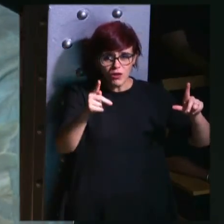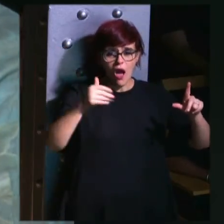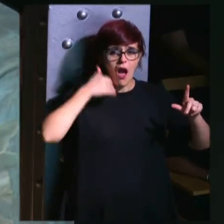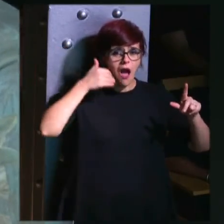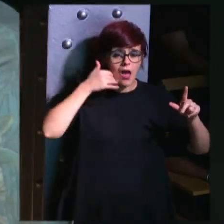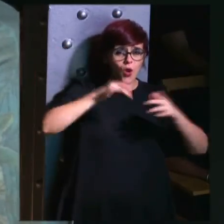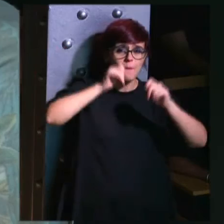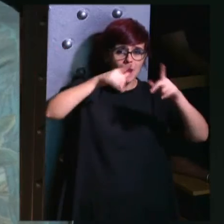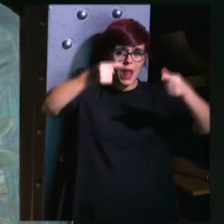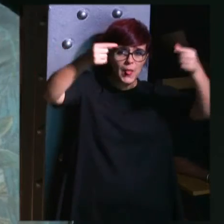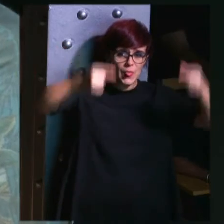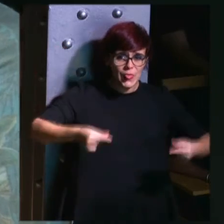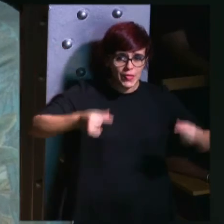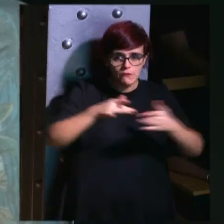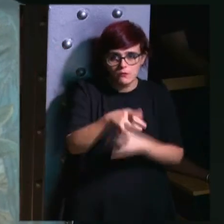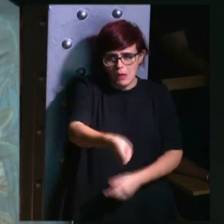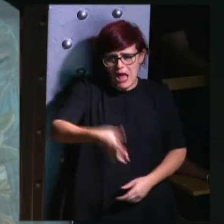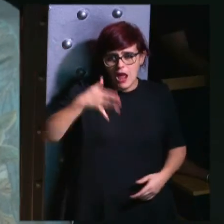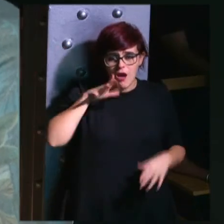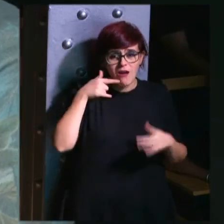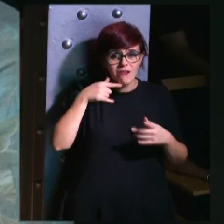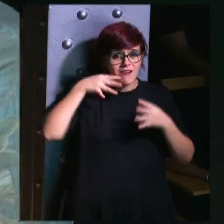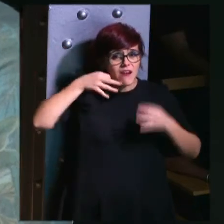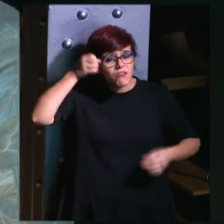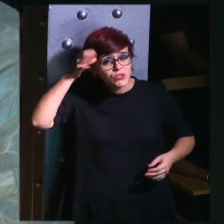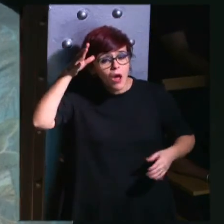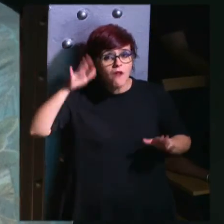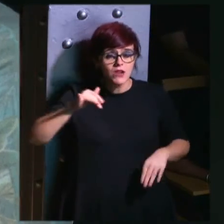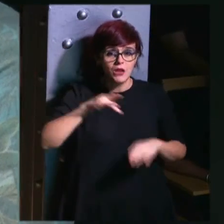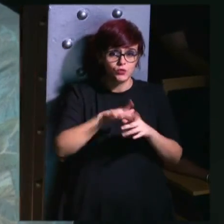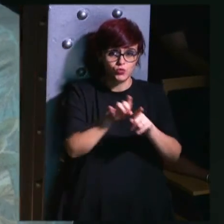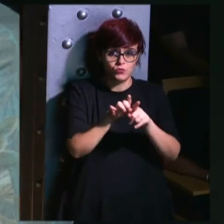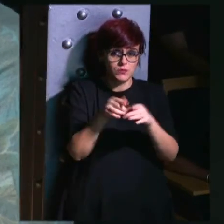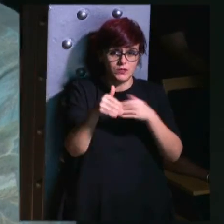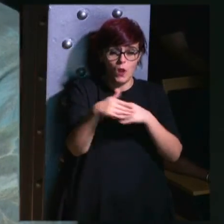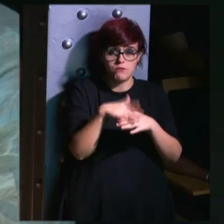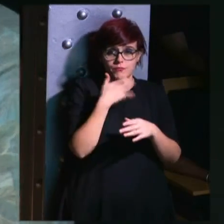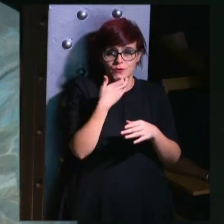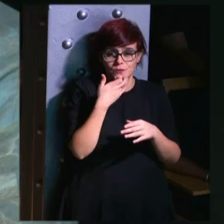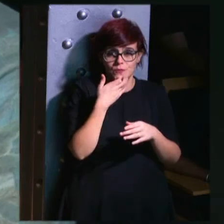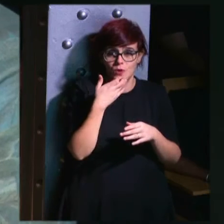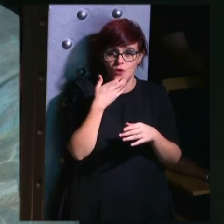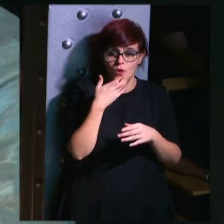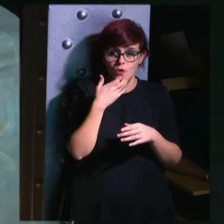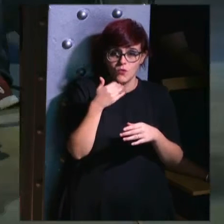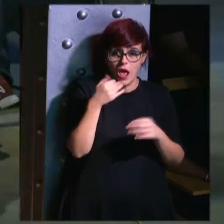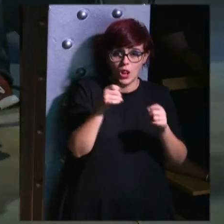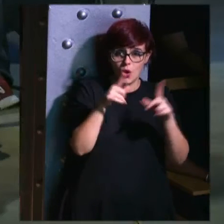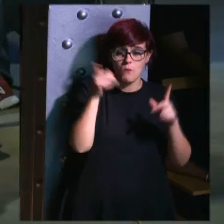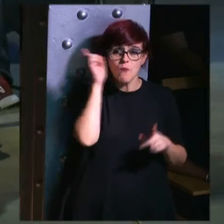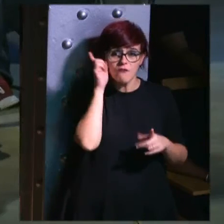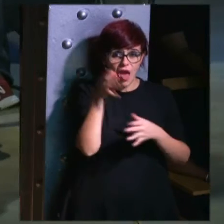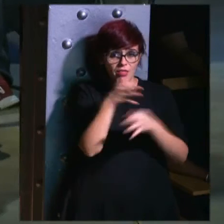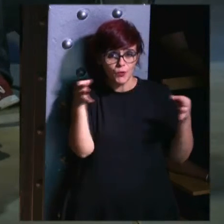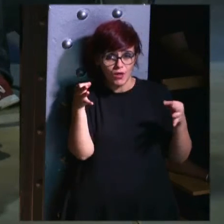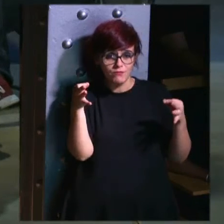y planas costaban una fortuna. La realidad virtual, al final, por un dispositivo de 100, 150 euros y el móvil adecuado, pues